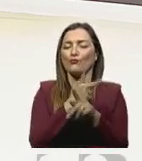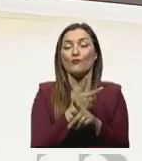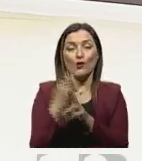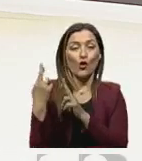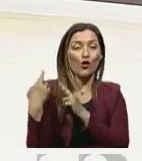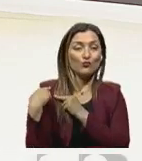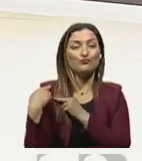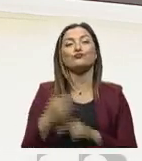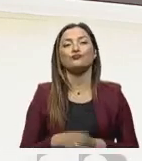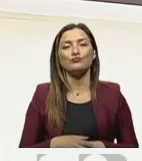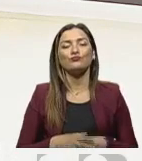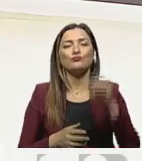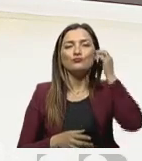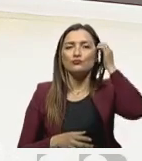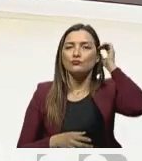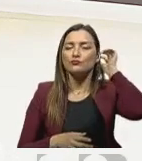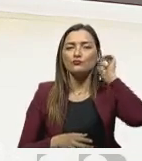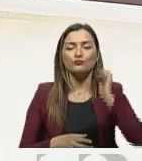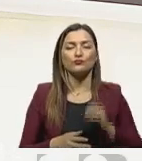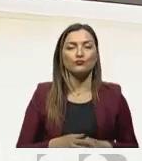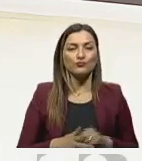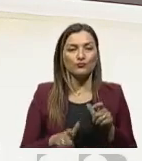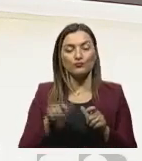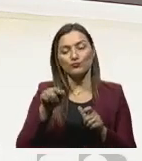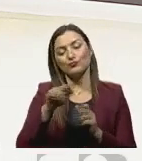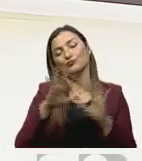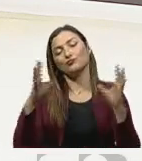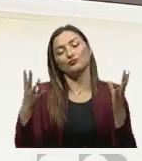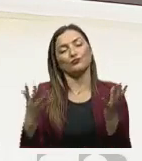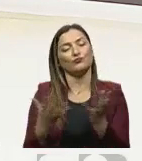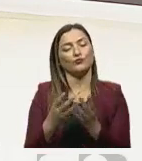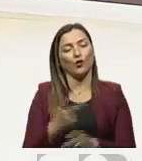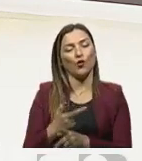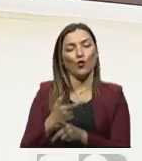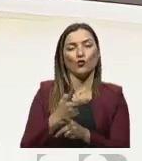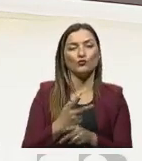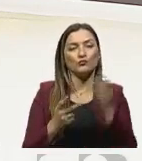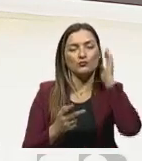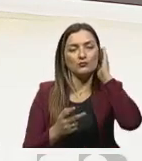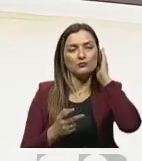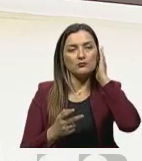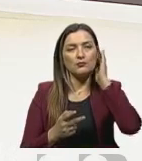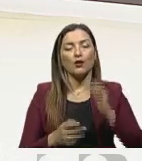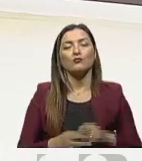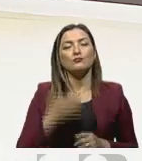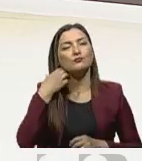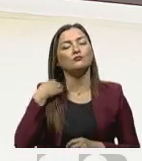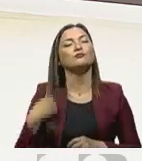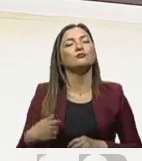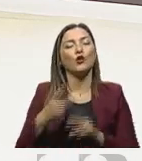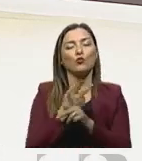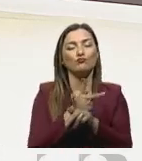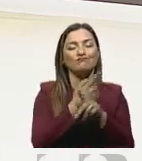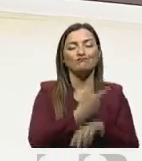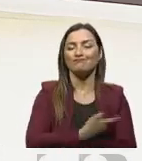responsabilidad tan grande que tenemos nosotros los seres humanos en este planeta de cuidarlo de protegerlo de todos los días